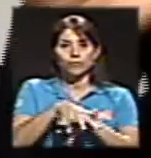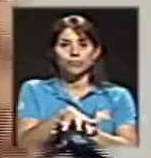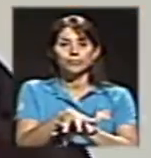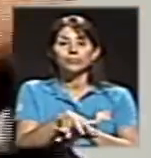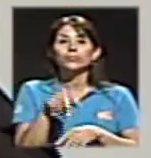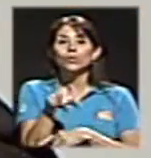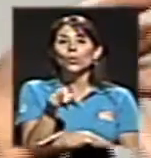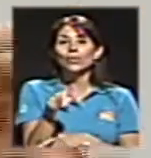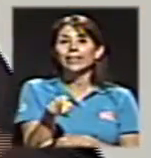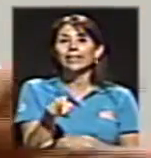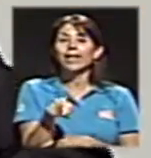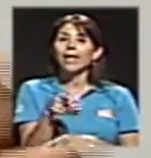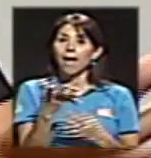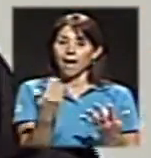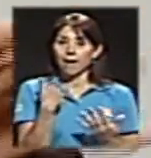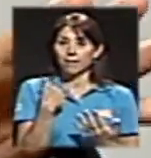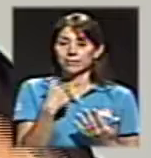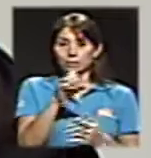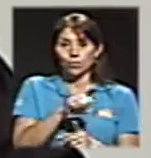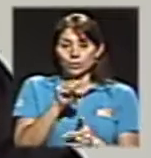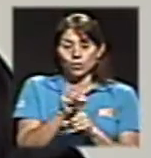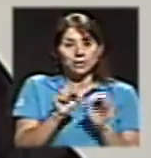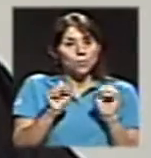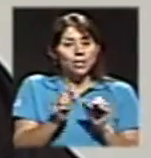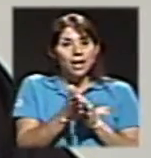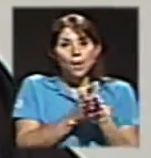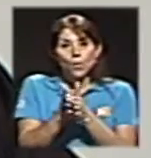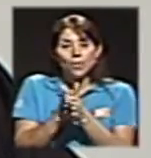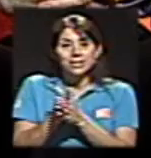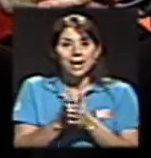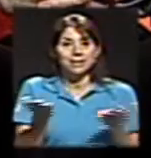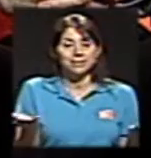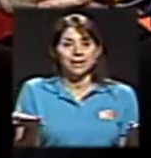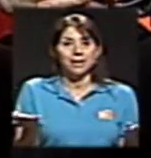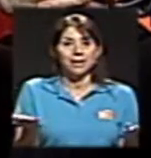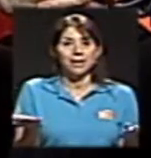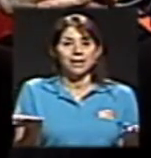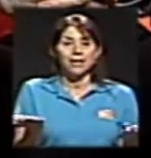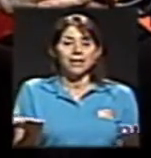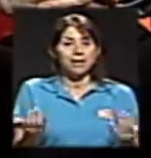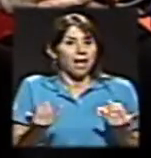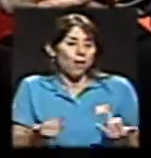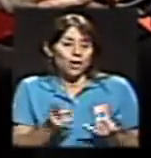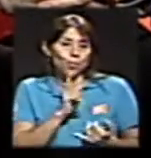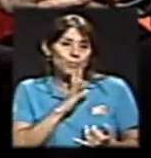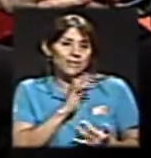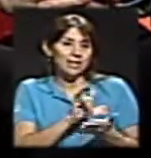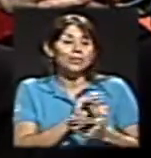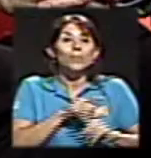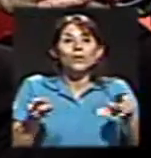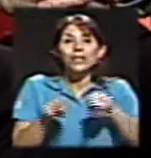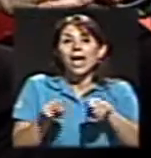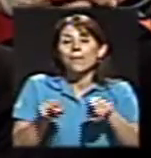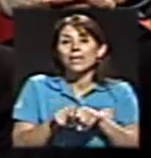hay externalidades que pueden aprovecharse y que no vamos a entrar ahora, pero que también es un tema donde